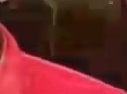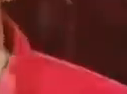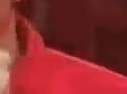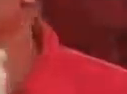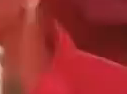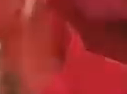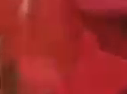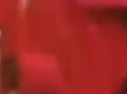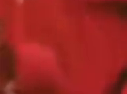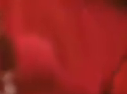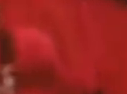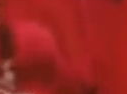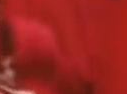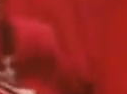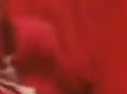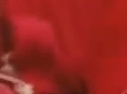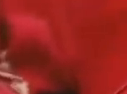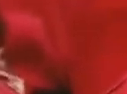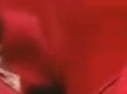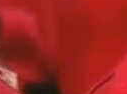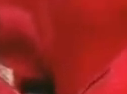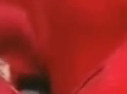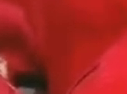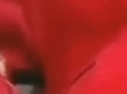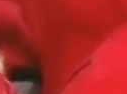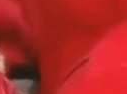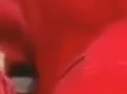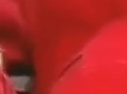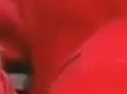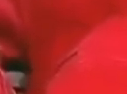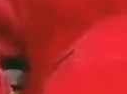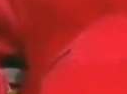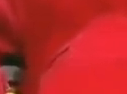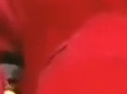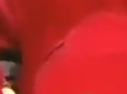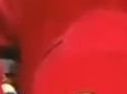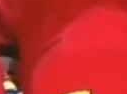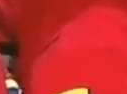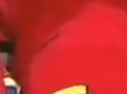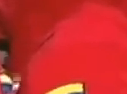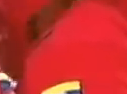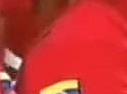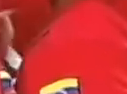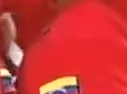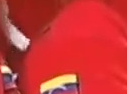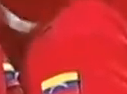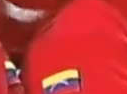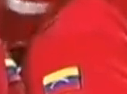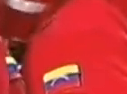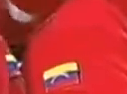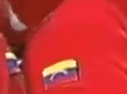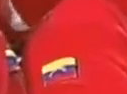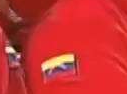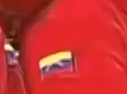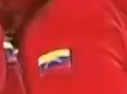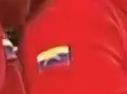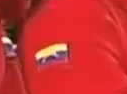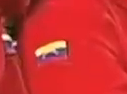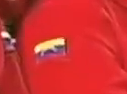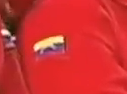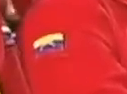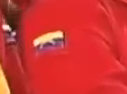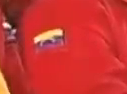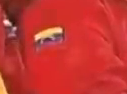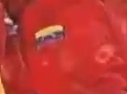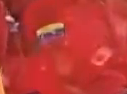frustraron las ambiciones y pretensiones imperiales de someter a nuestro pueblo. La clase obrera petrolera venezolana ha logrado